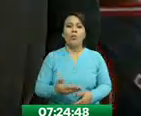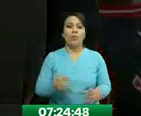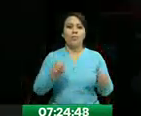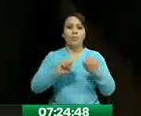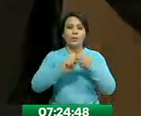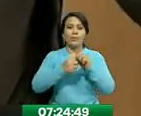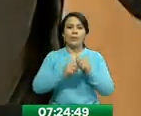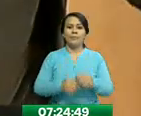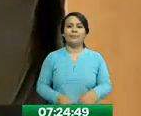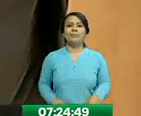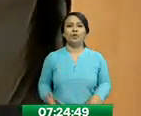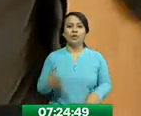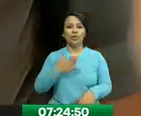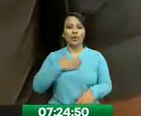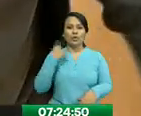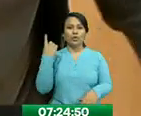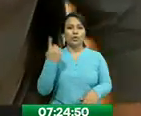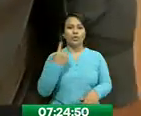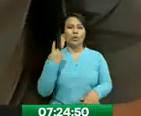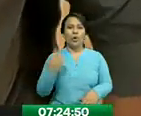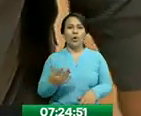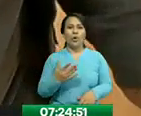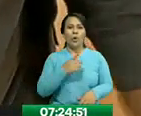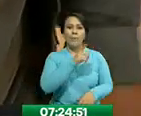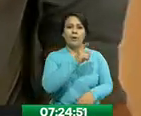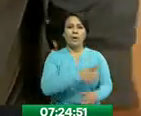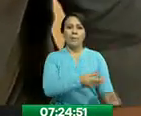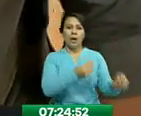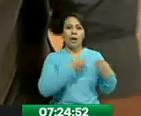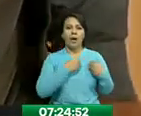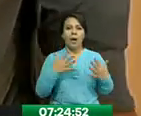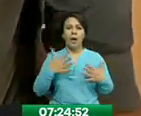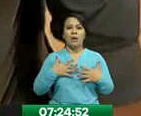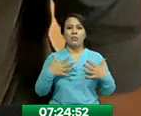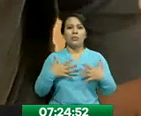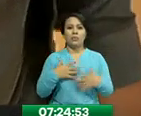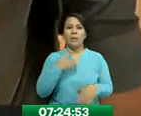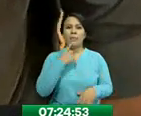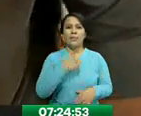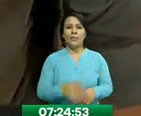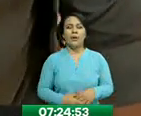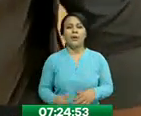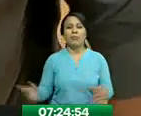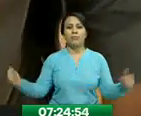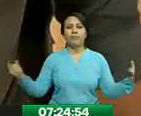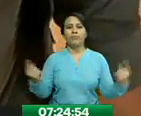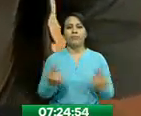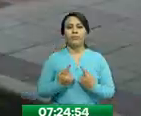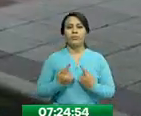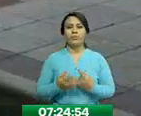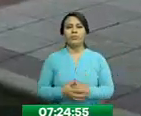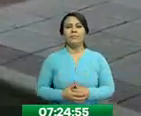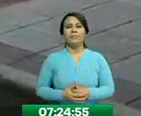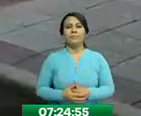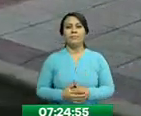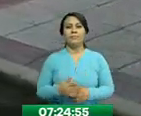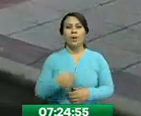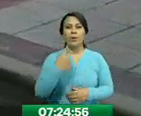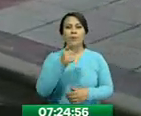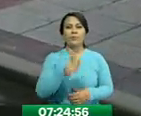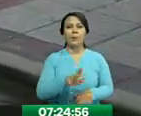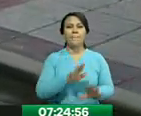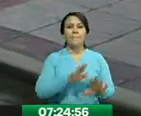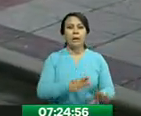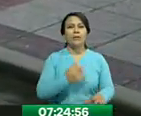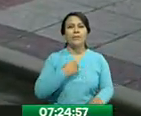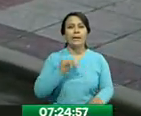hechos. Yo estaba solo, él me cogió como pasajero, me dijo, llámame la ladrillera y me intersecta en el bloque 3. El otro me dijo, para que aquí